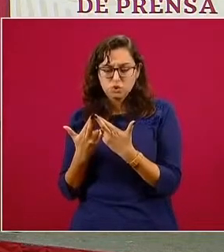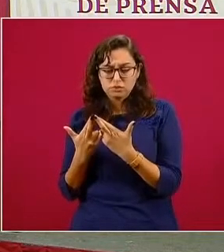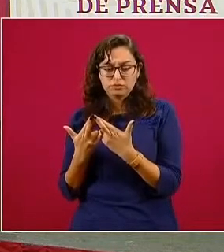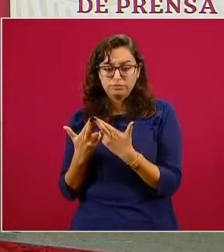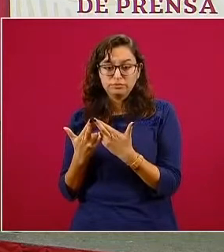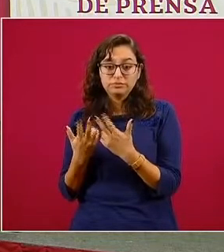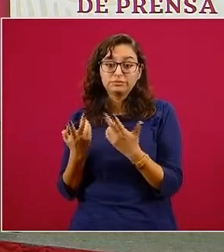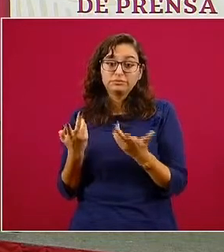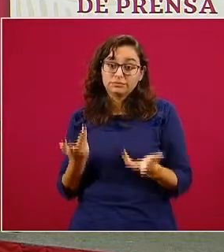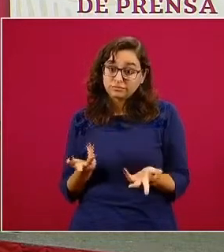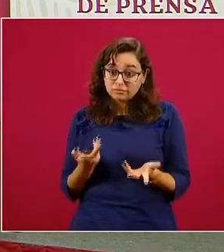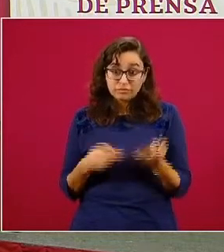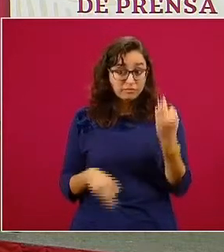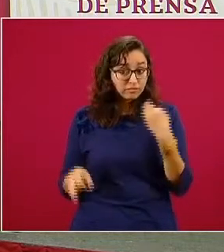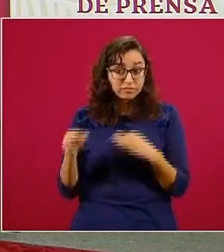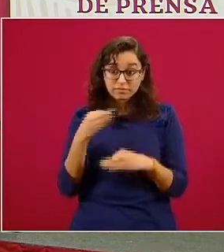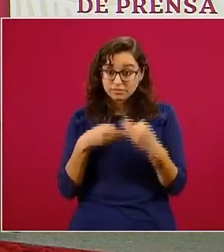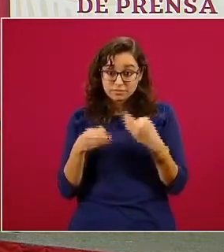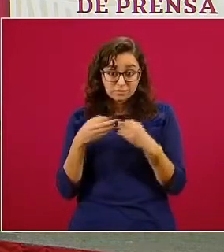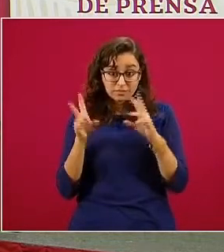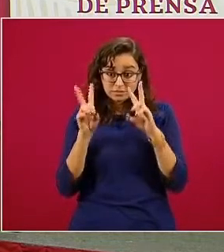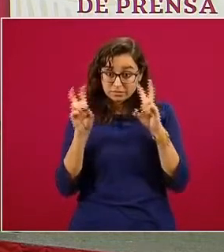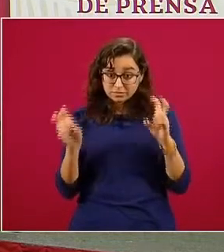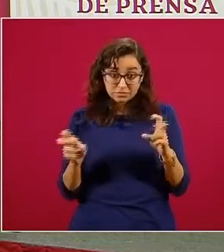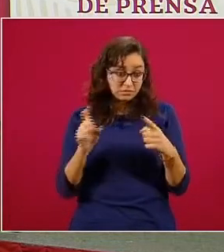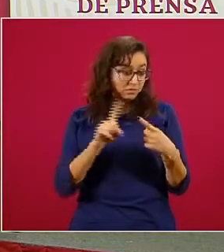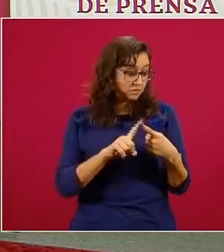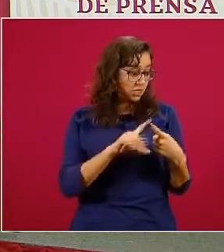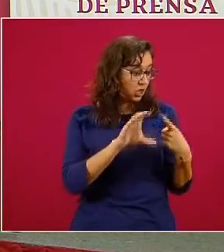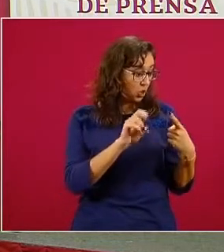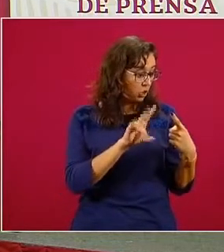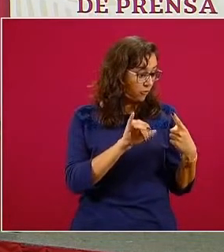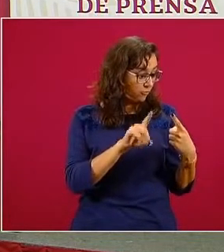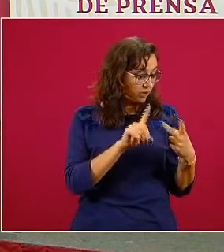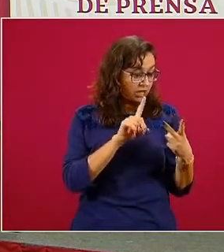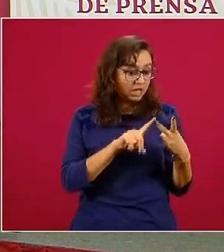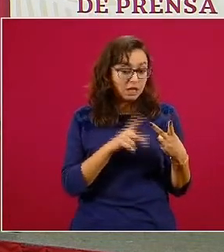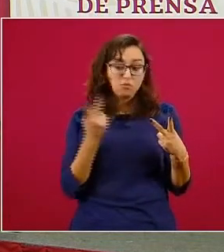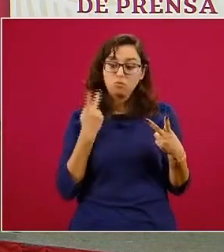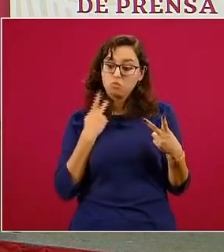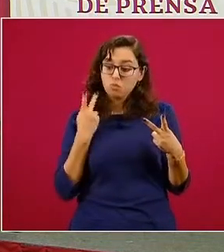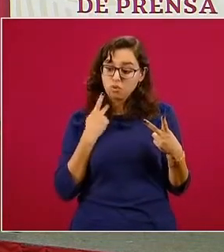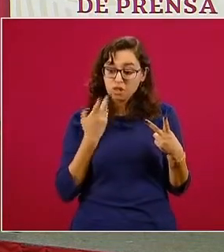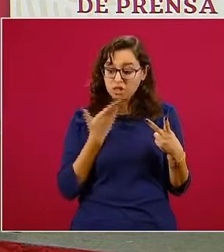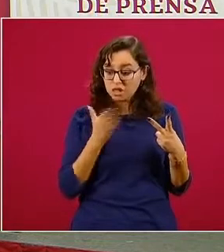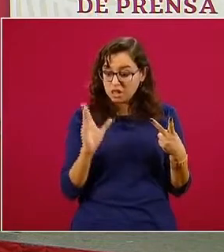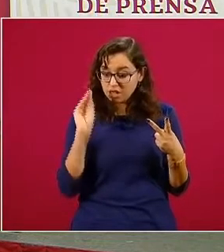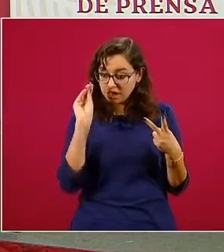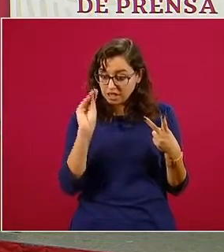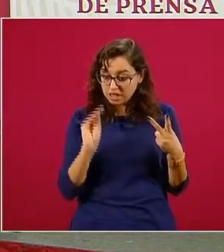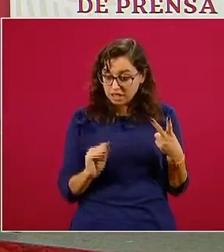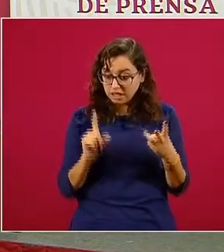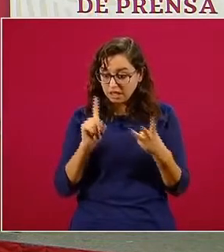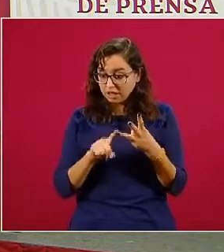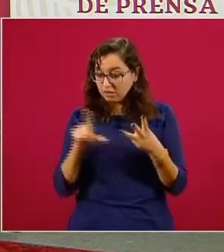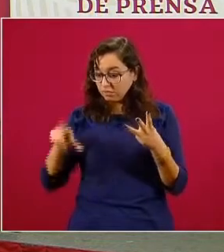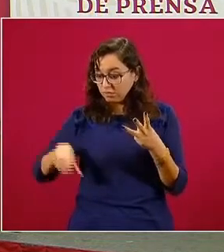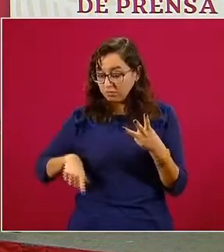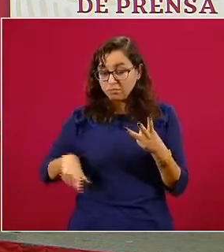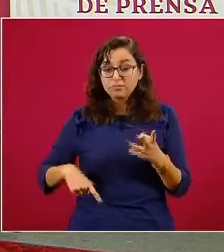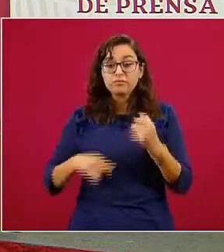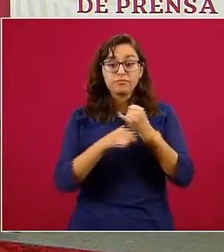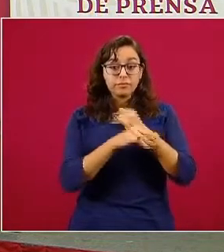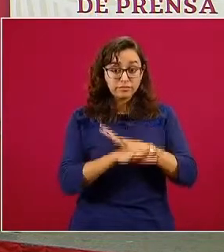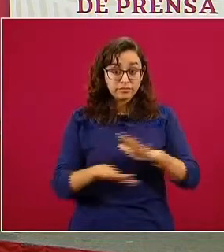que, como lo hacemos con todo lo demás, la epidemia de COVID, las políticas públicas, el Estado que guarda la nación, informemos a